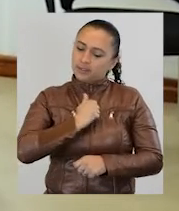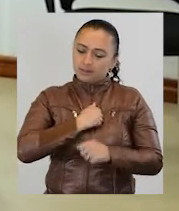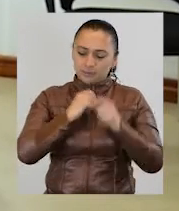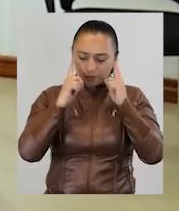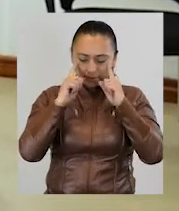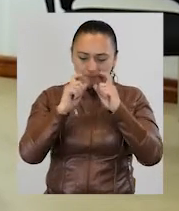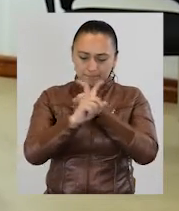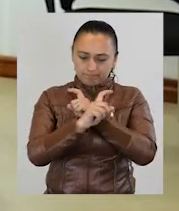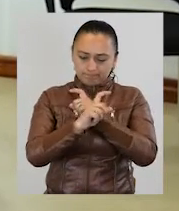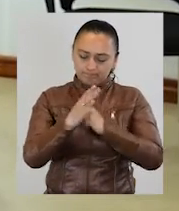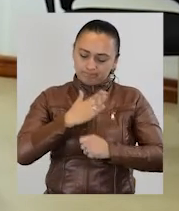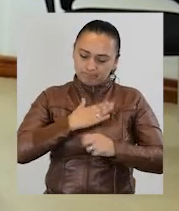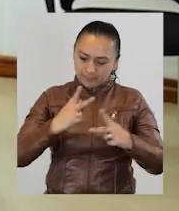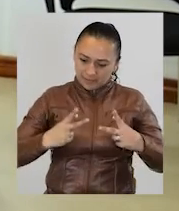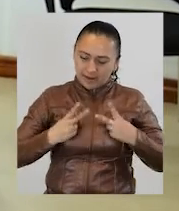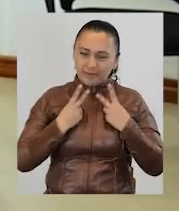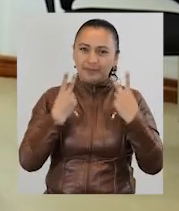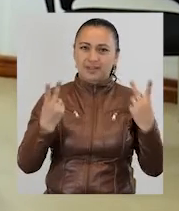vida.